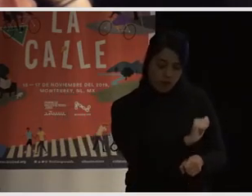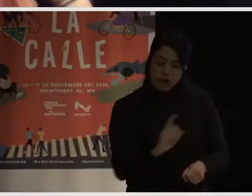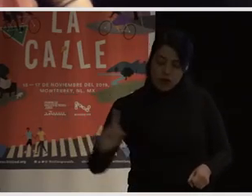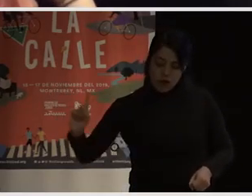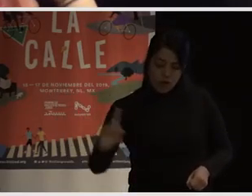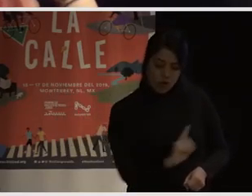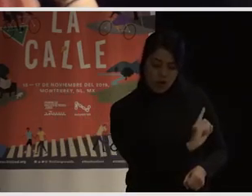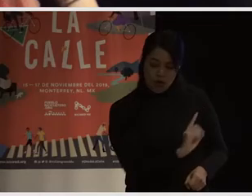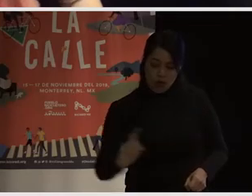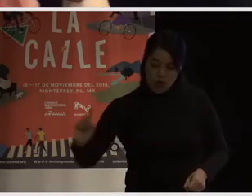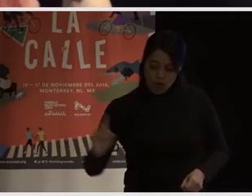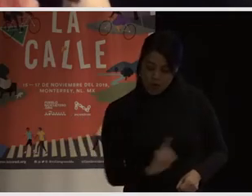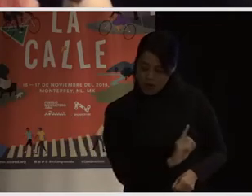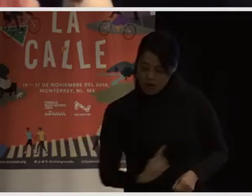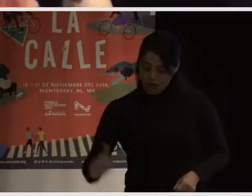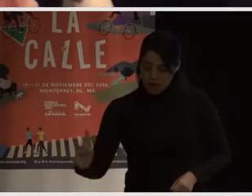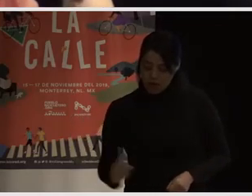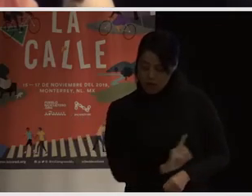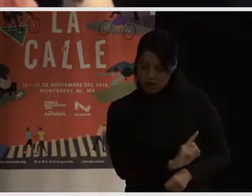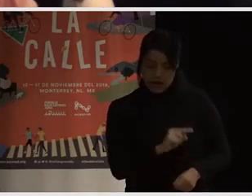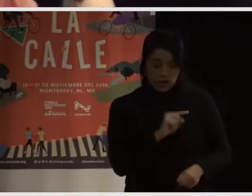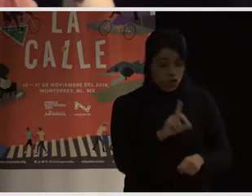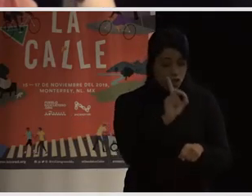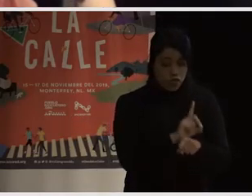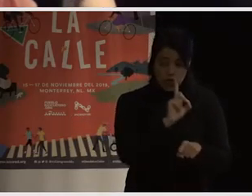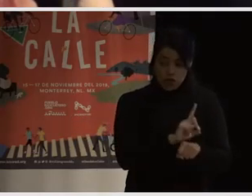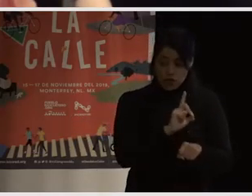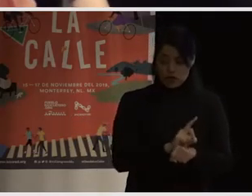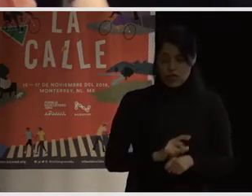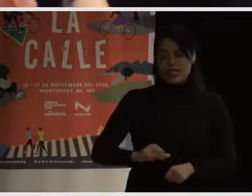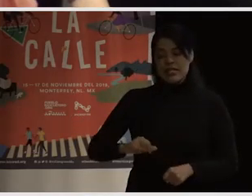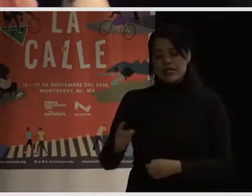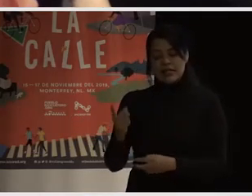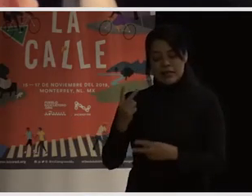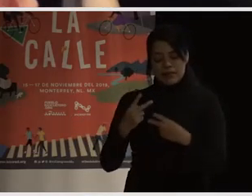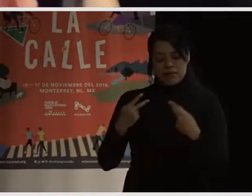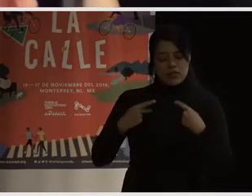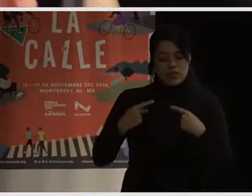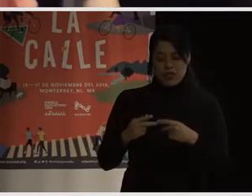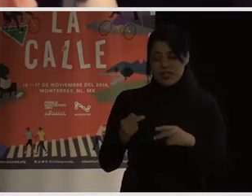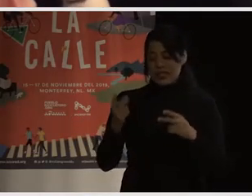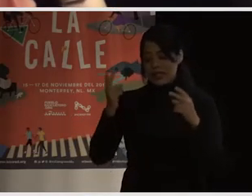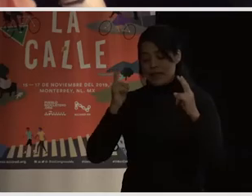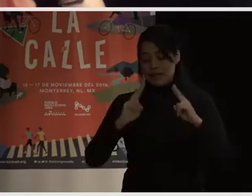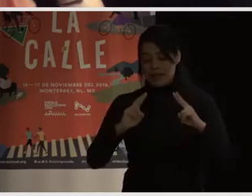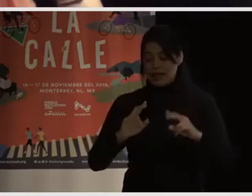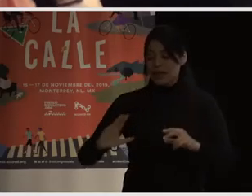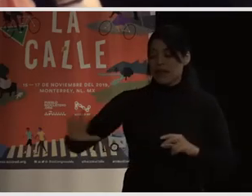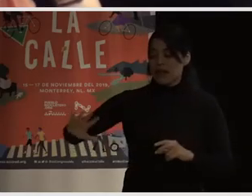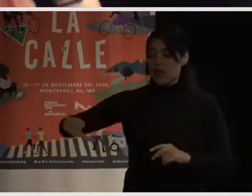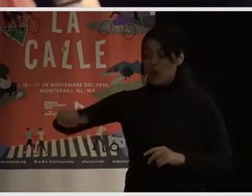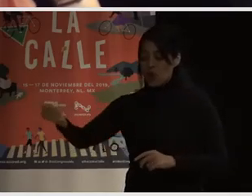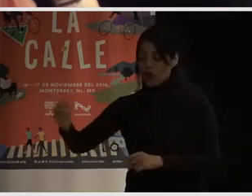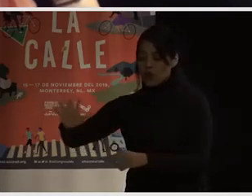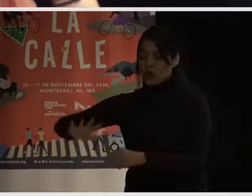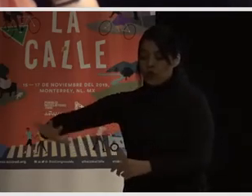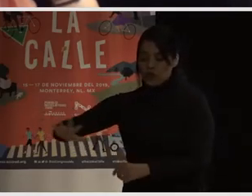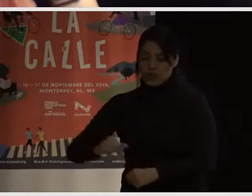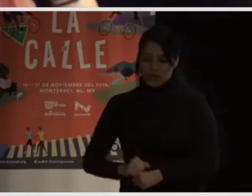ahí entonces si consideramos que es una persona por un viaje pues se cuadriplica la